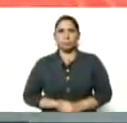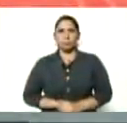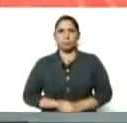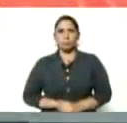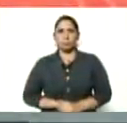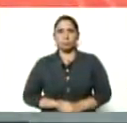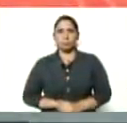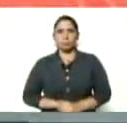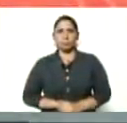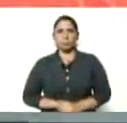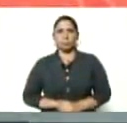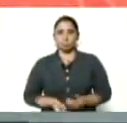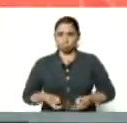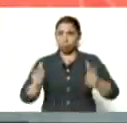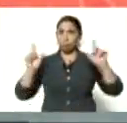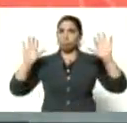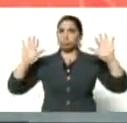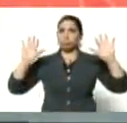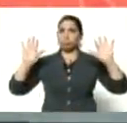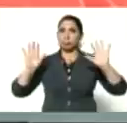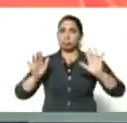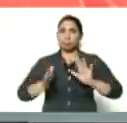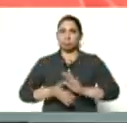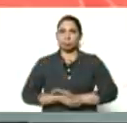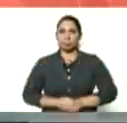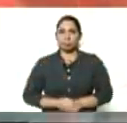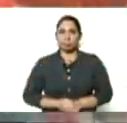Y así será.